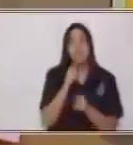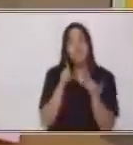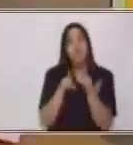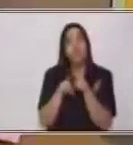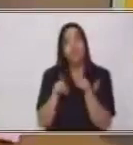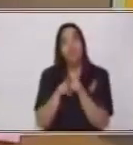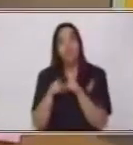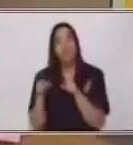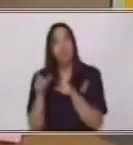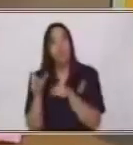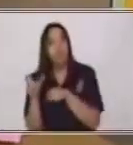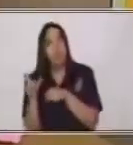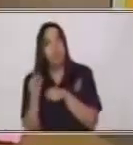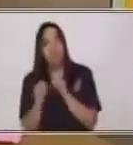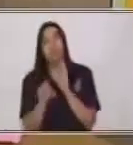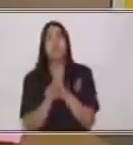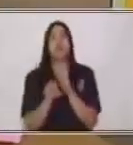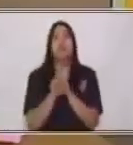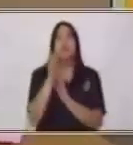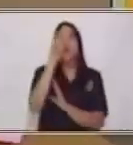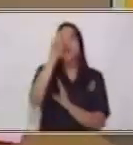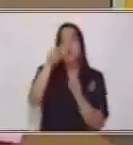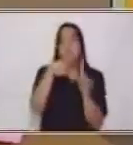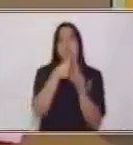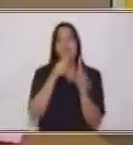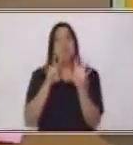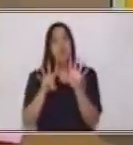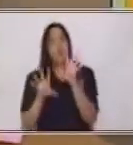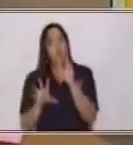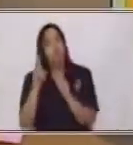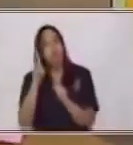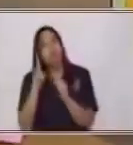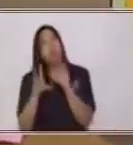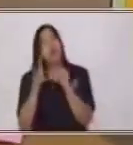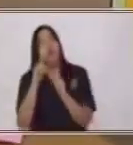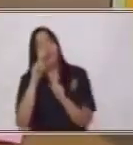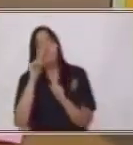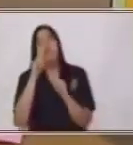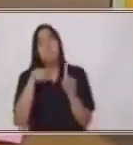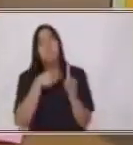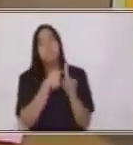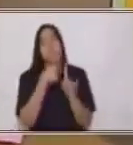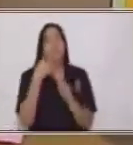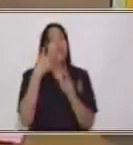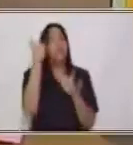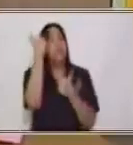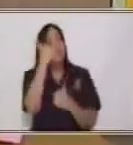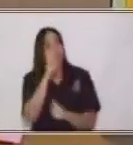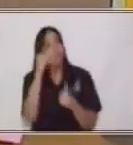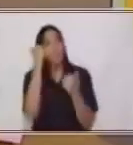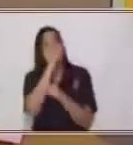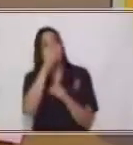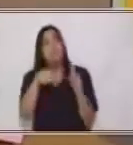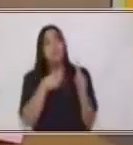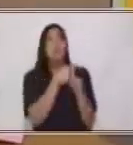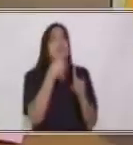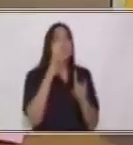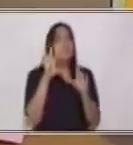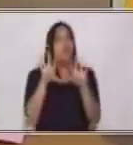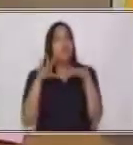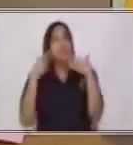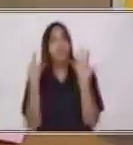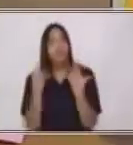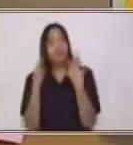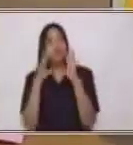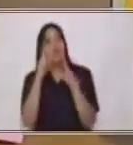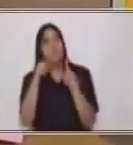digo 2 más 9 son 11, más 4 son 15, más 3 son 18, más 2 son